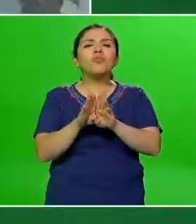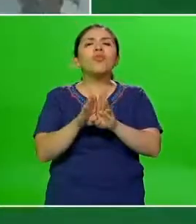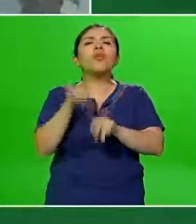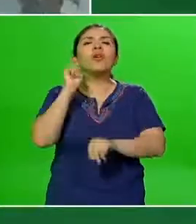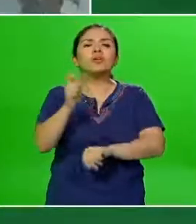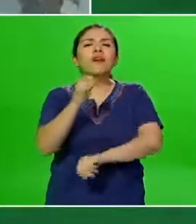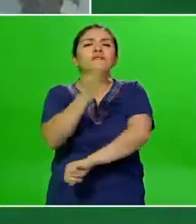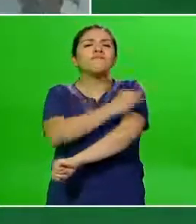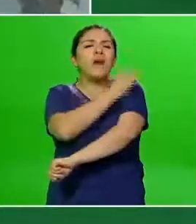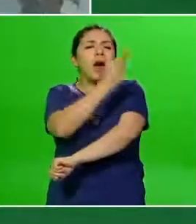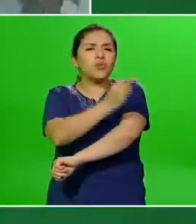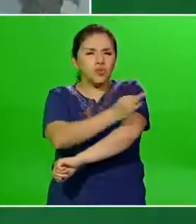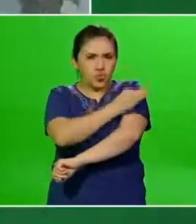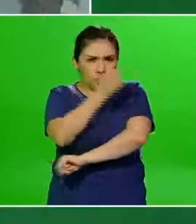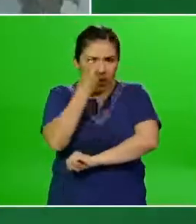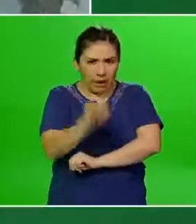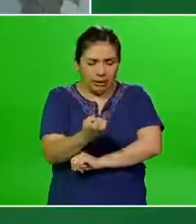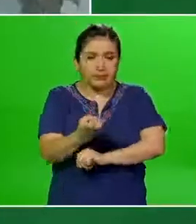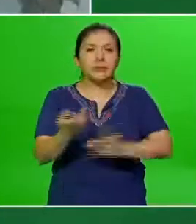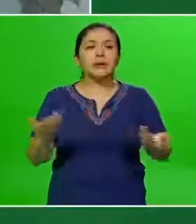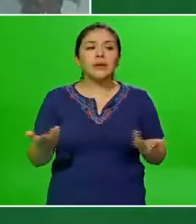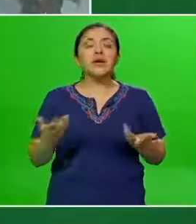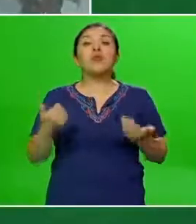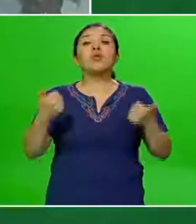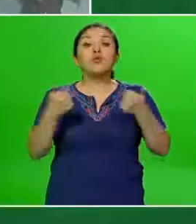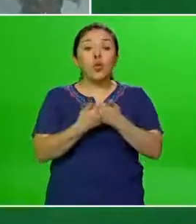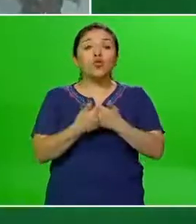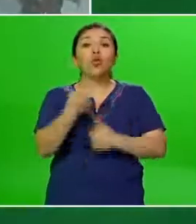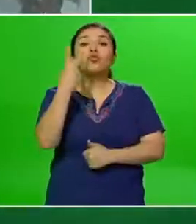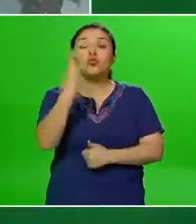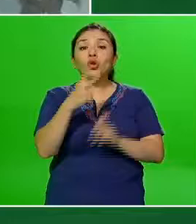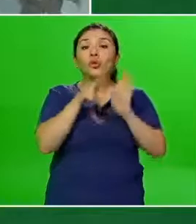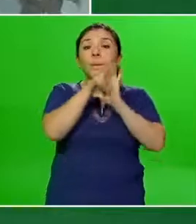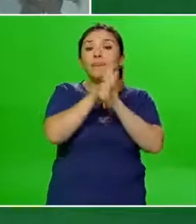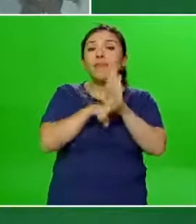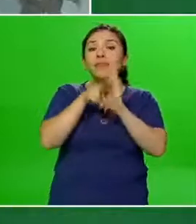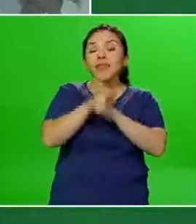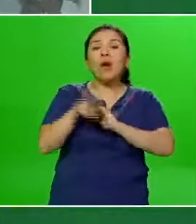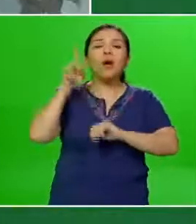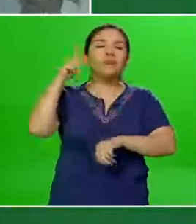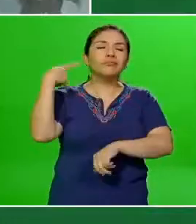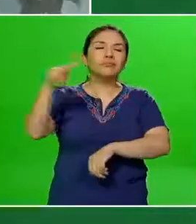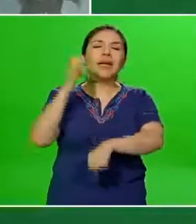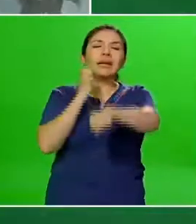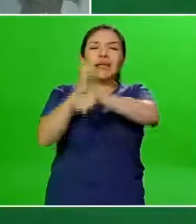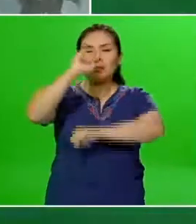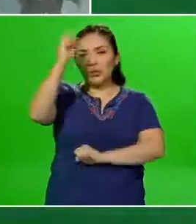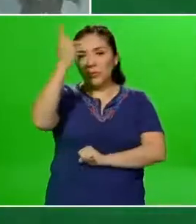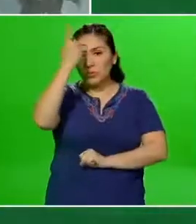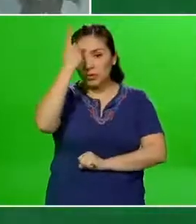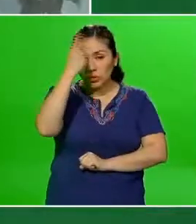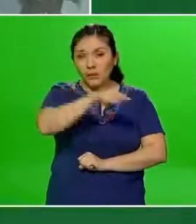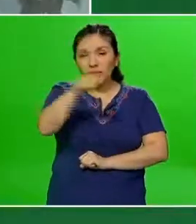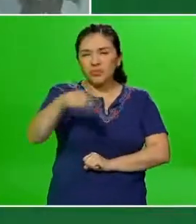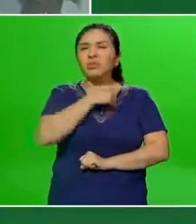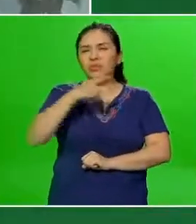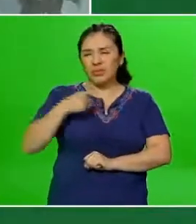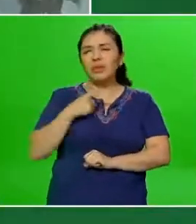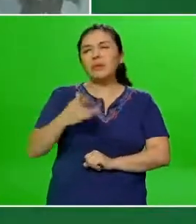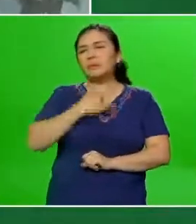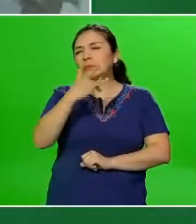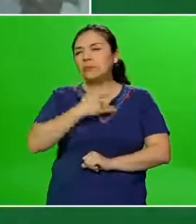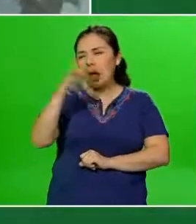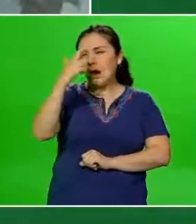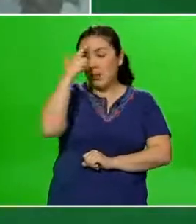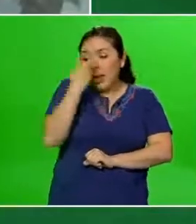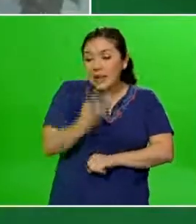tema de vacunación. Tendremos 2 videos del estado de San Luis Potosí. Ustedes deben recordar que en esta